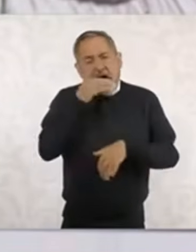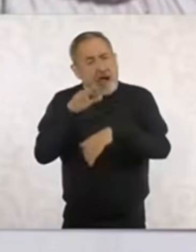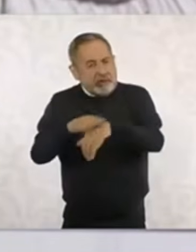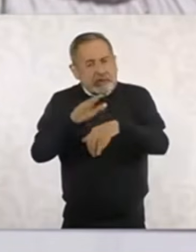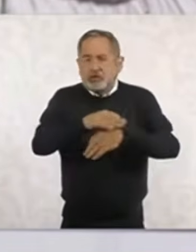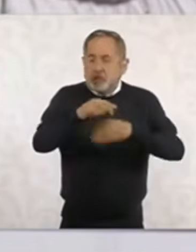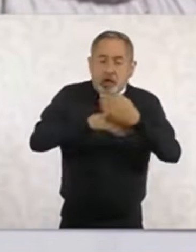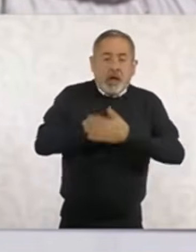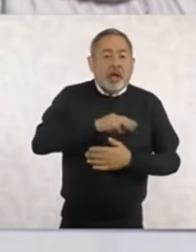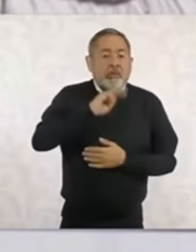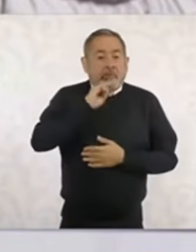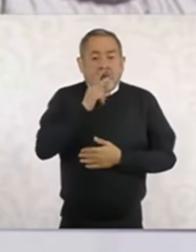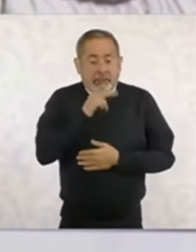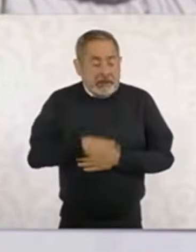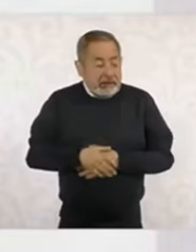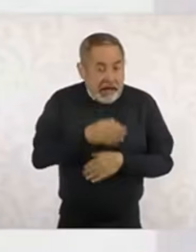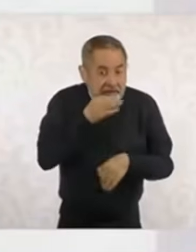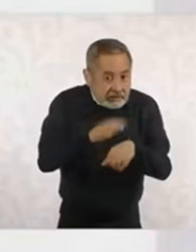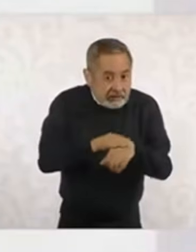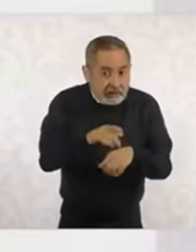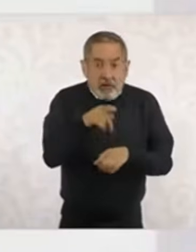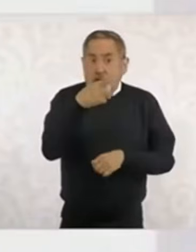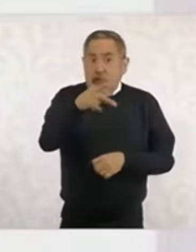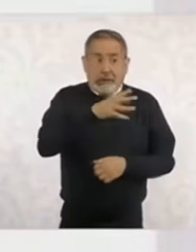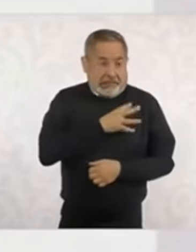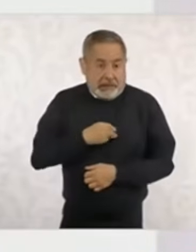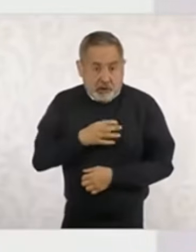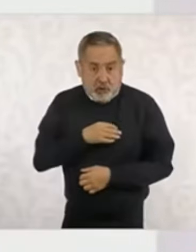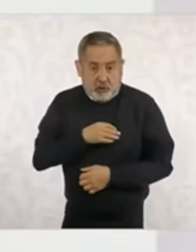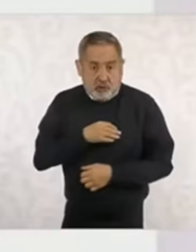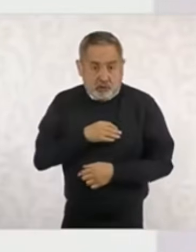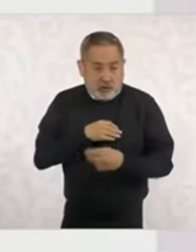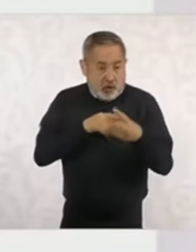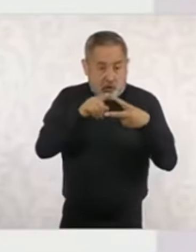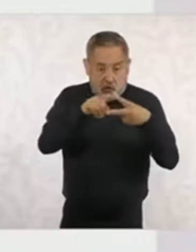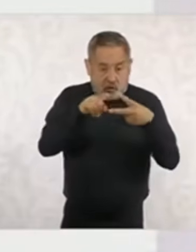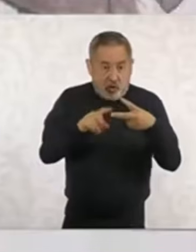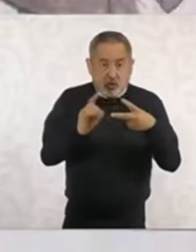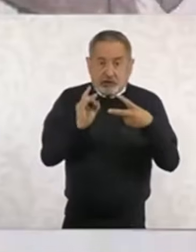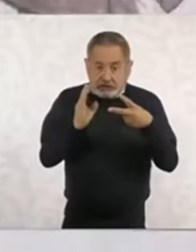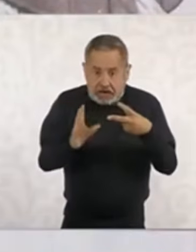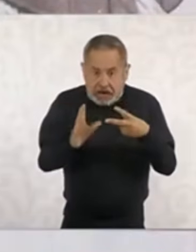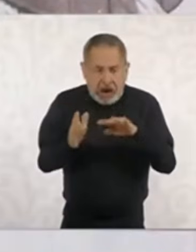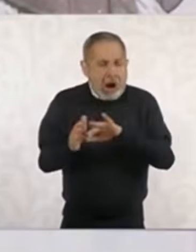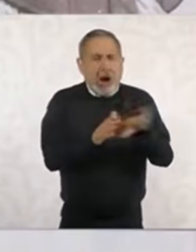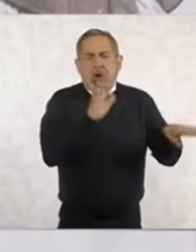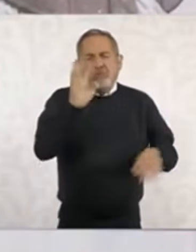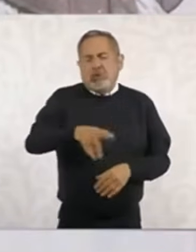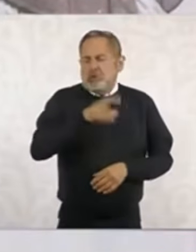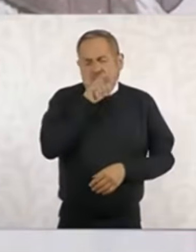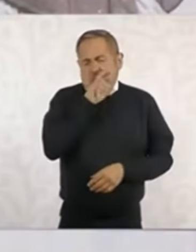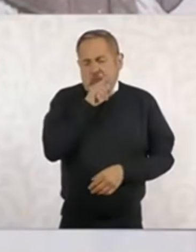papás, si no han recibido sus hijos, si ya recibieron sus 2 dosis, no se preocupen.